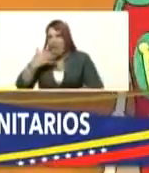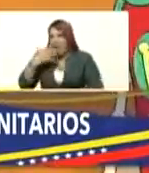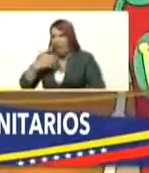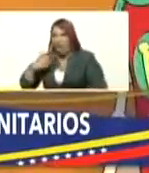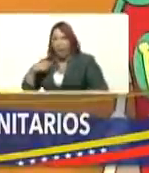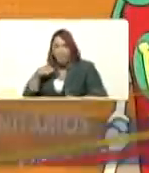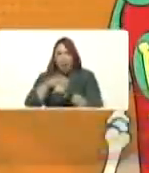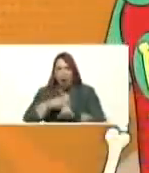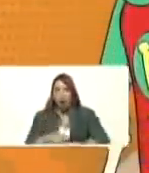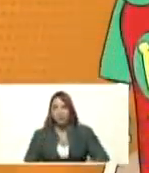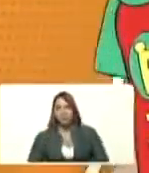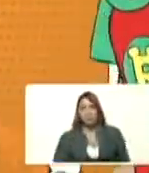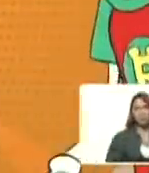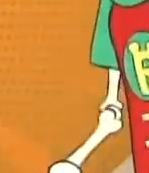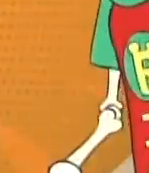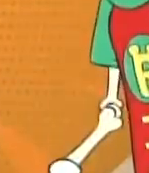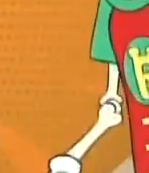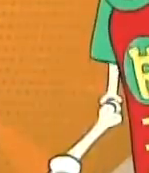Hacerlo